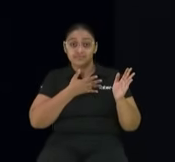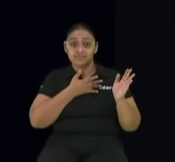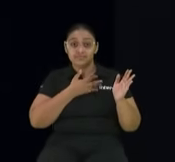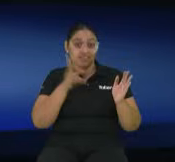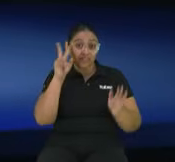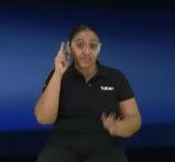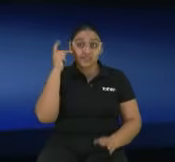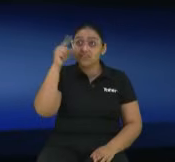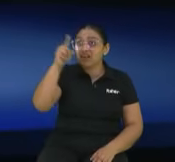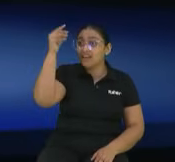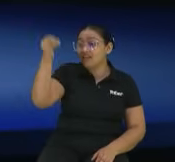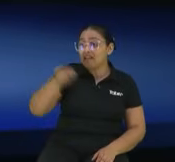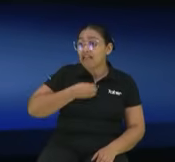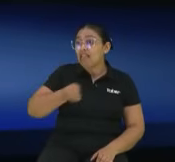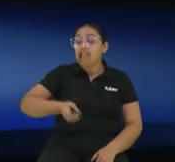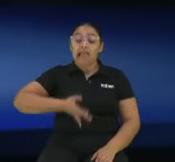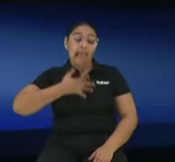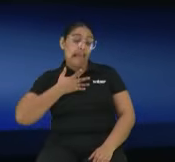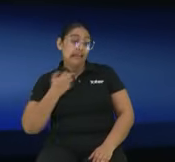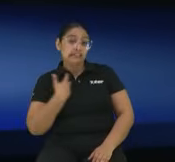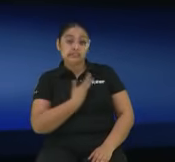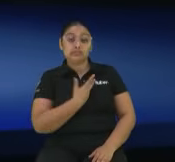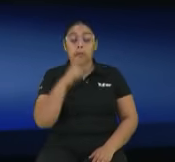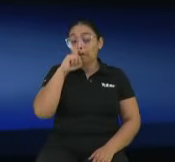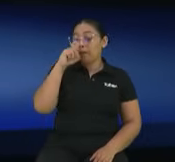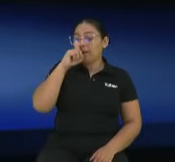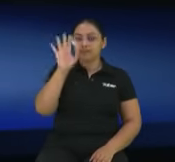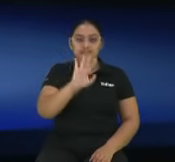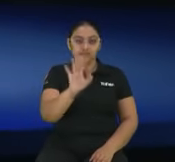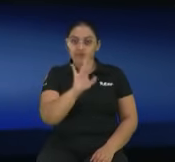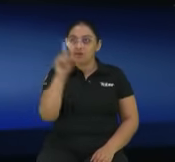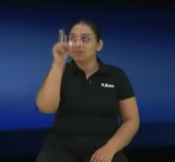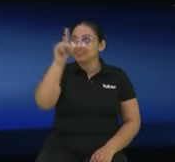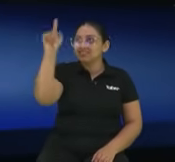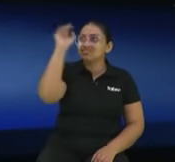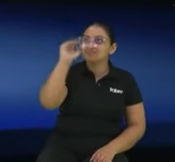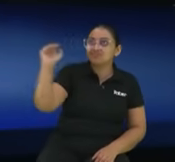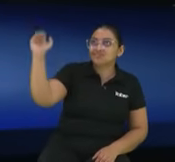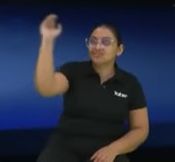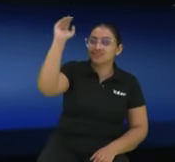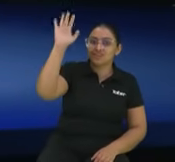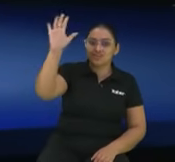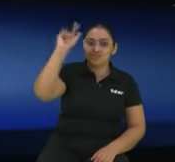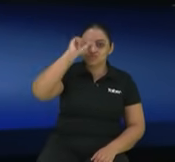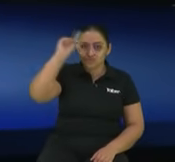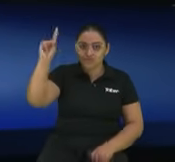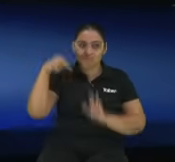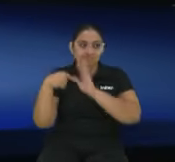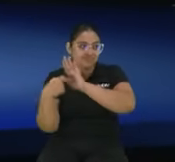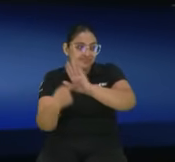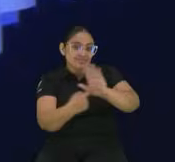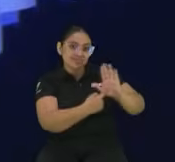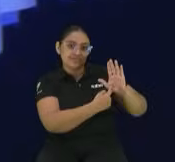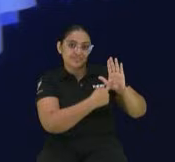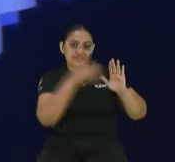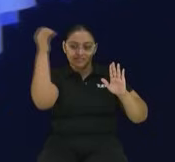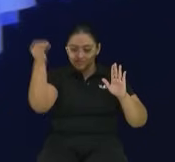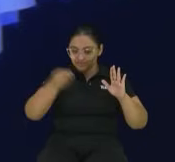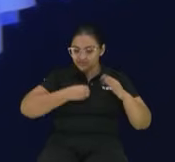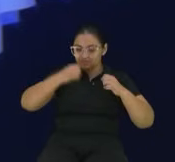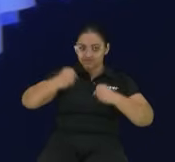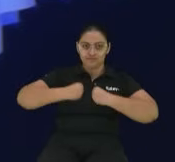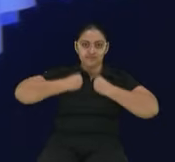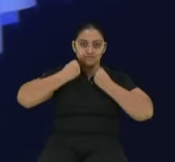él te lo da porque él es grande y quiere que su nombre sea conocido Dios nos fortalece